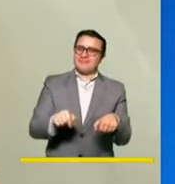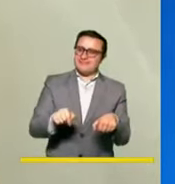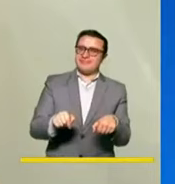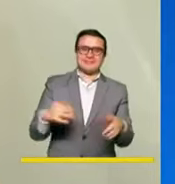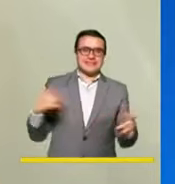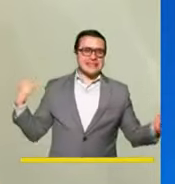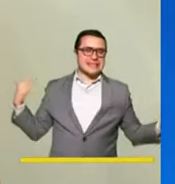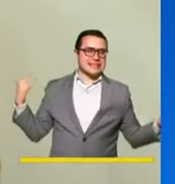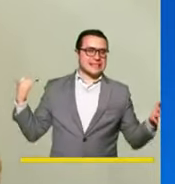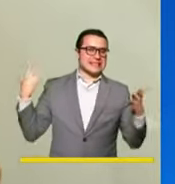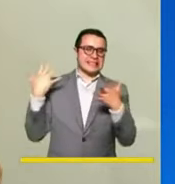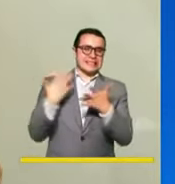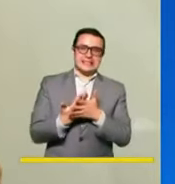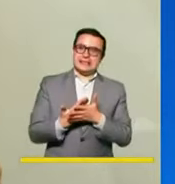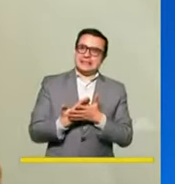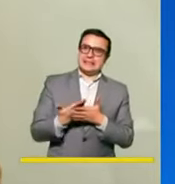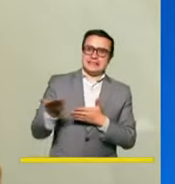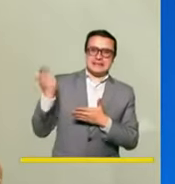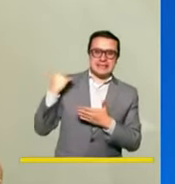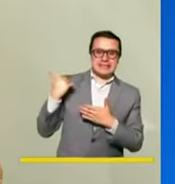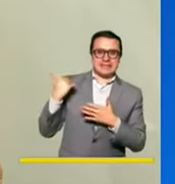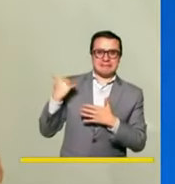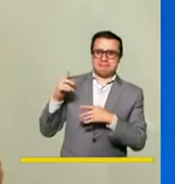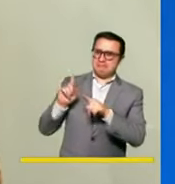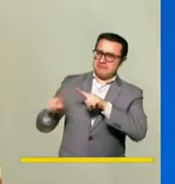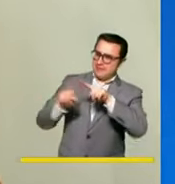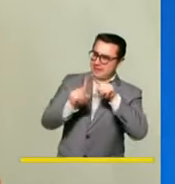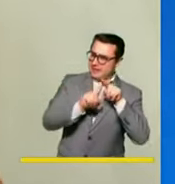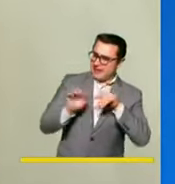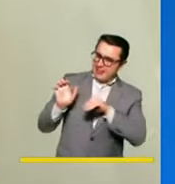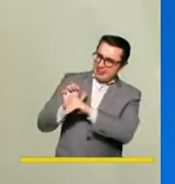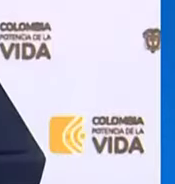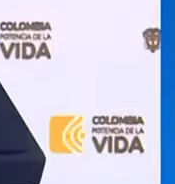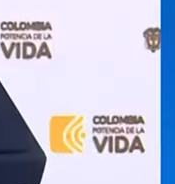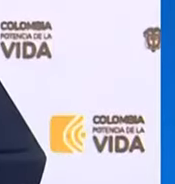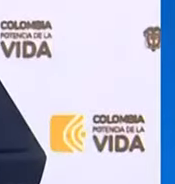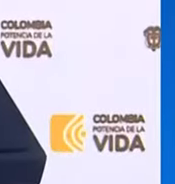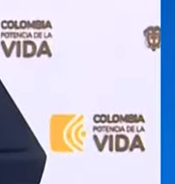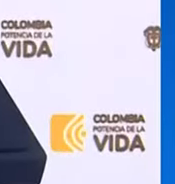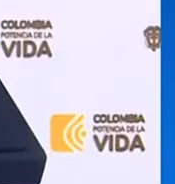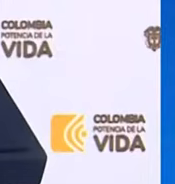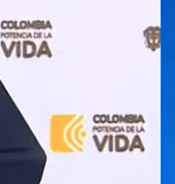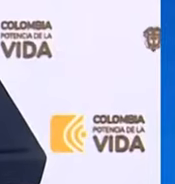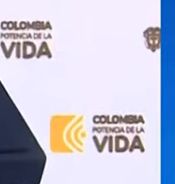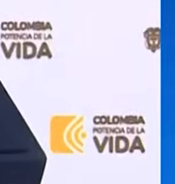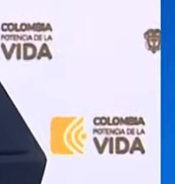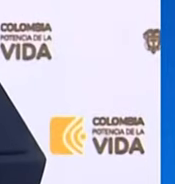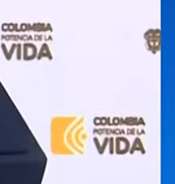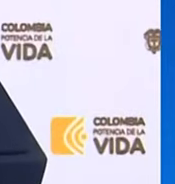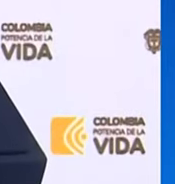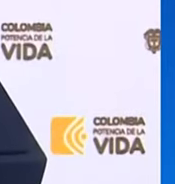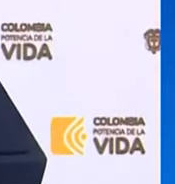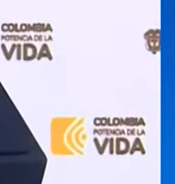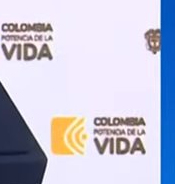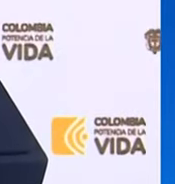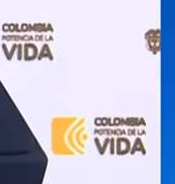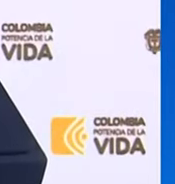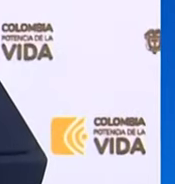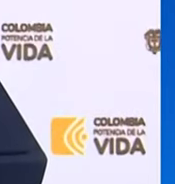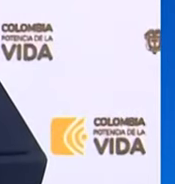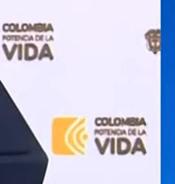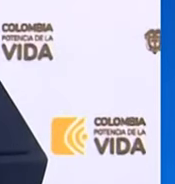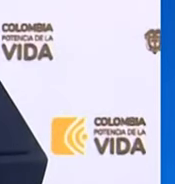hoy político electoral en materia de una Constituyente serían los opositores al presidente Gustavo Petro